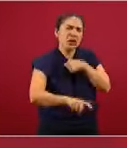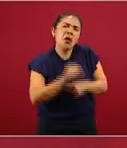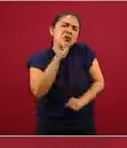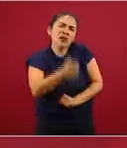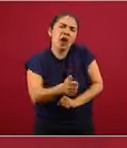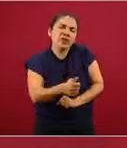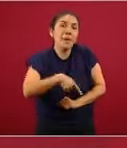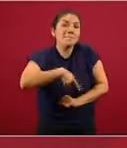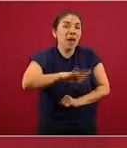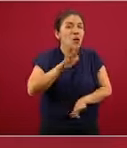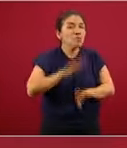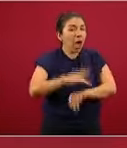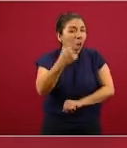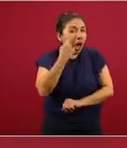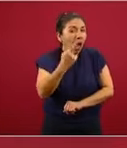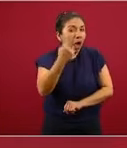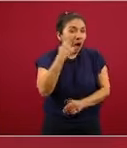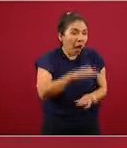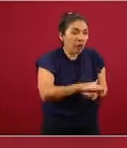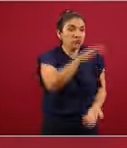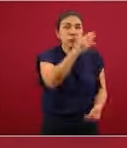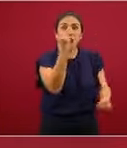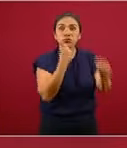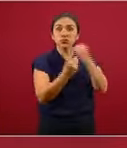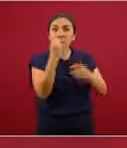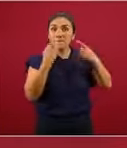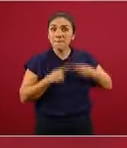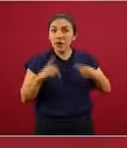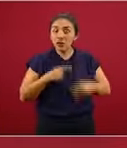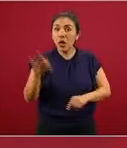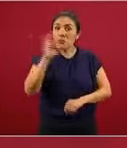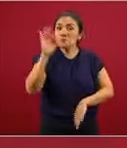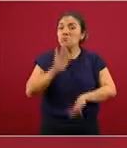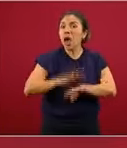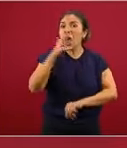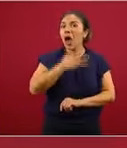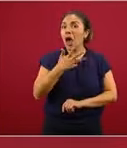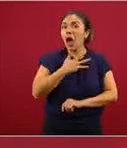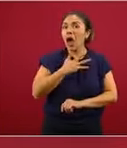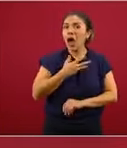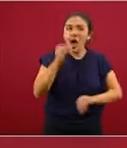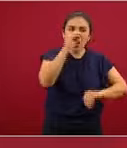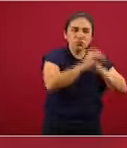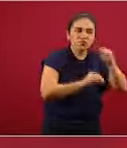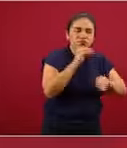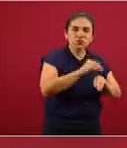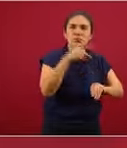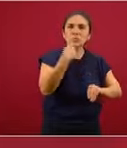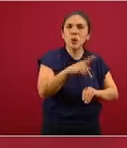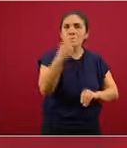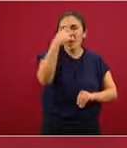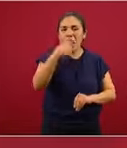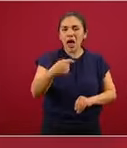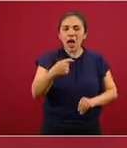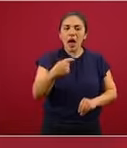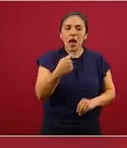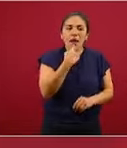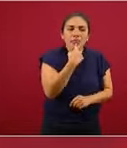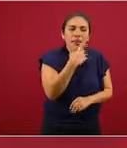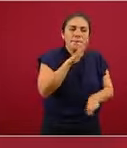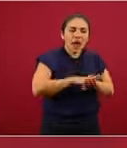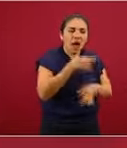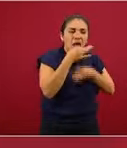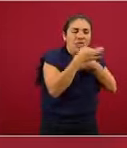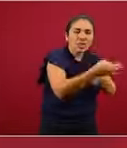la dosis que habitualmente consume el individuo, y más si tiene en la composición química inhibidores de saciedad, estimulantes